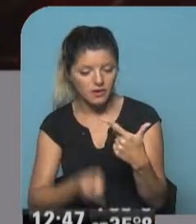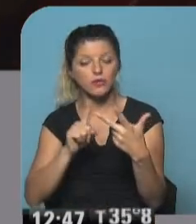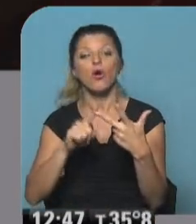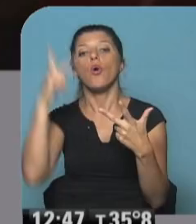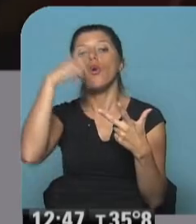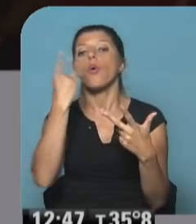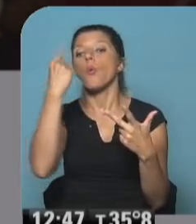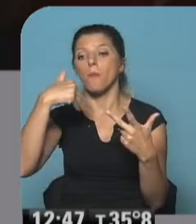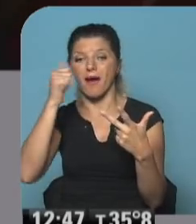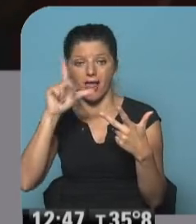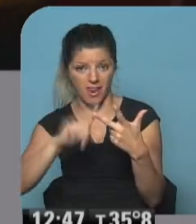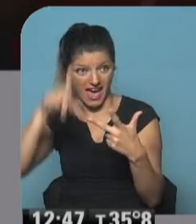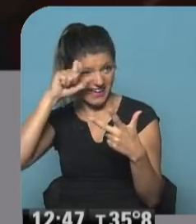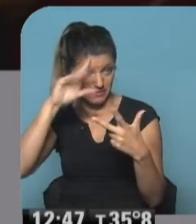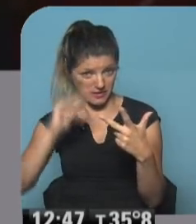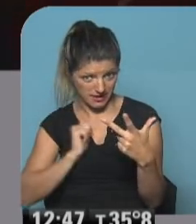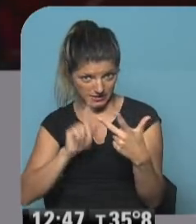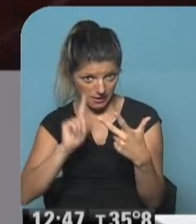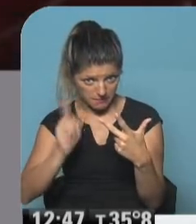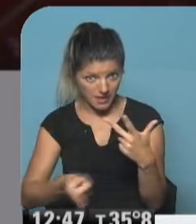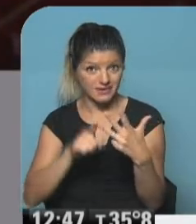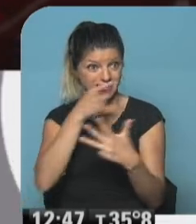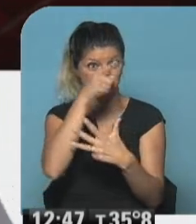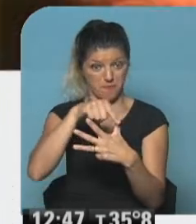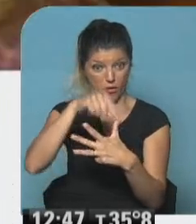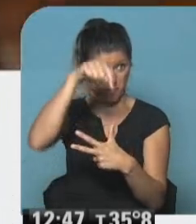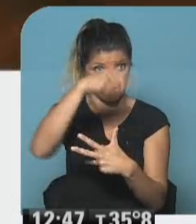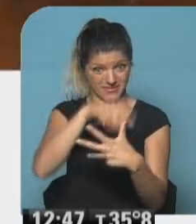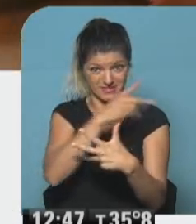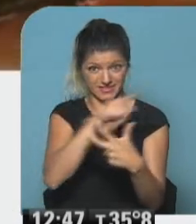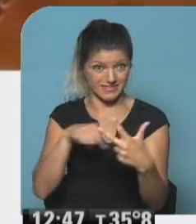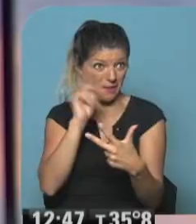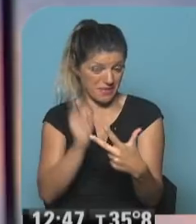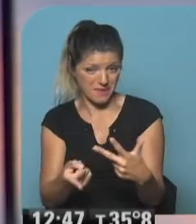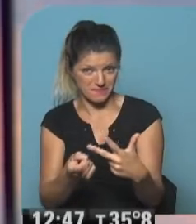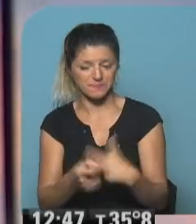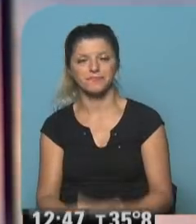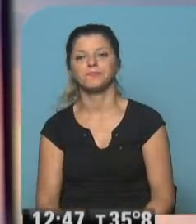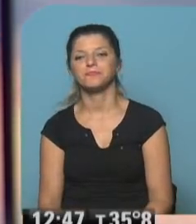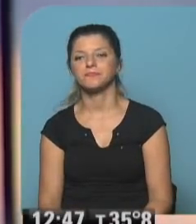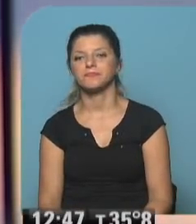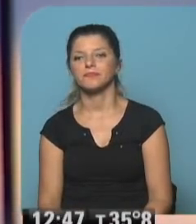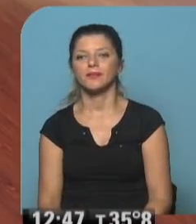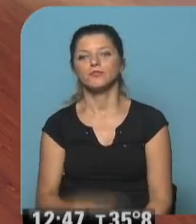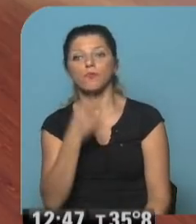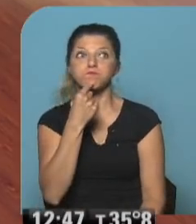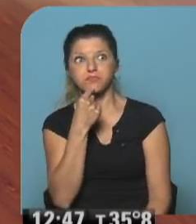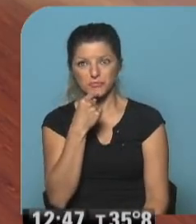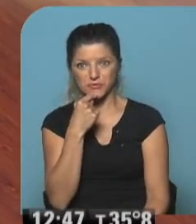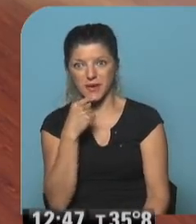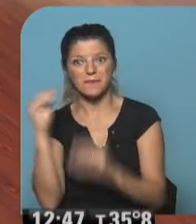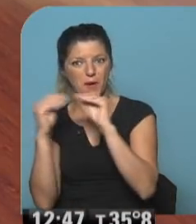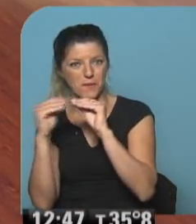ex militar, fue un Fujimori, y también Kuczynski es un Fujimori. Mencionaste la palabra dudas. Dudas son las que te planteamos a través de